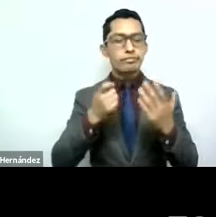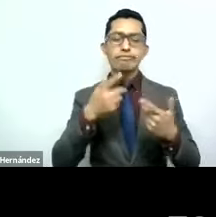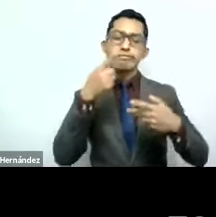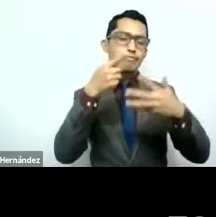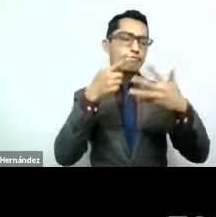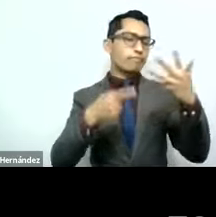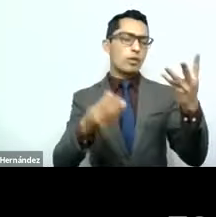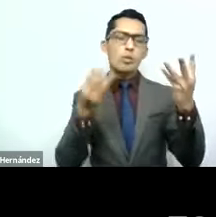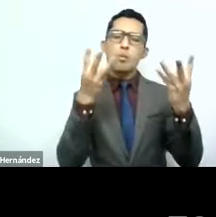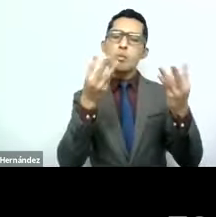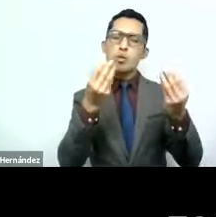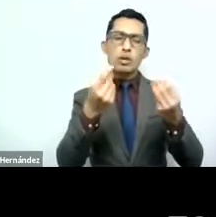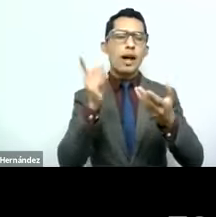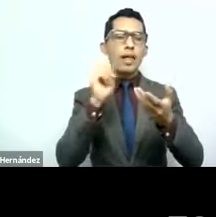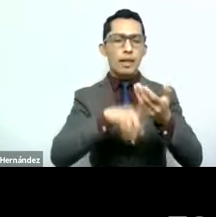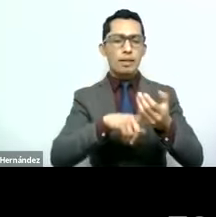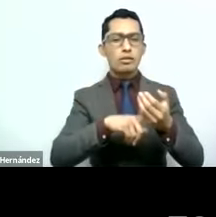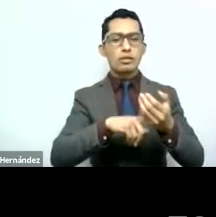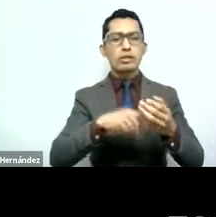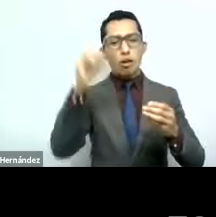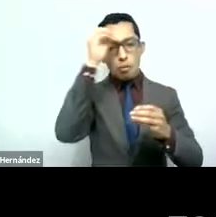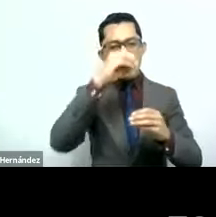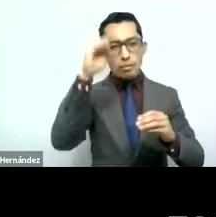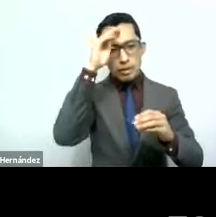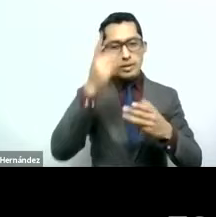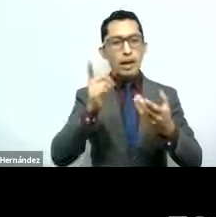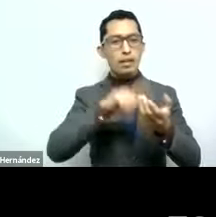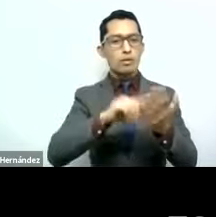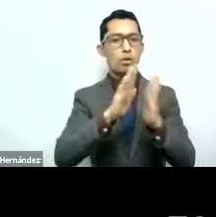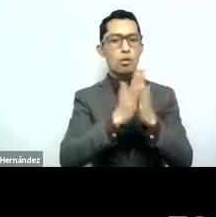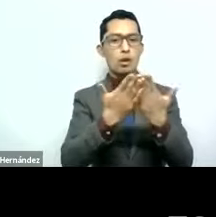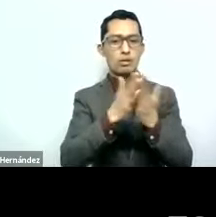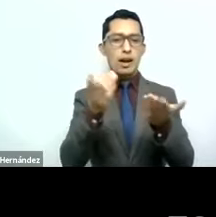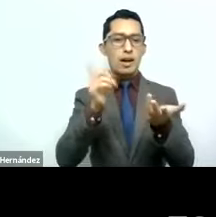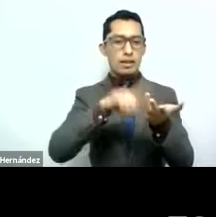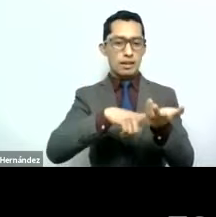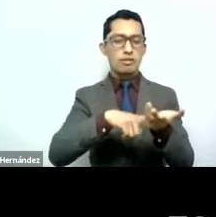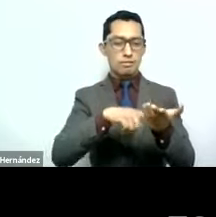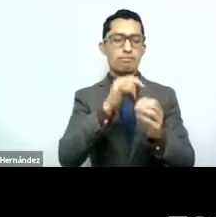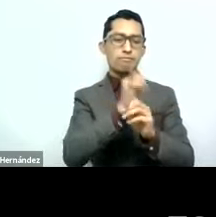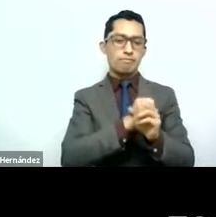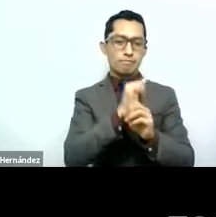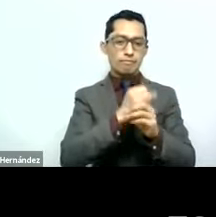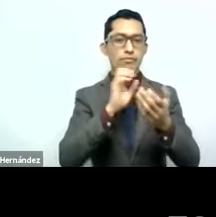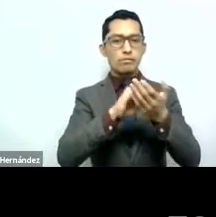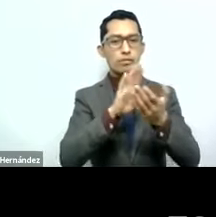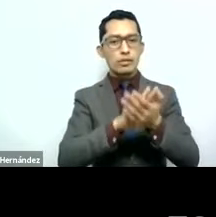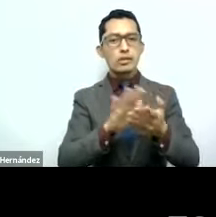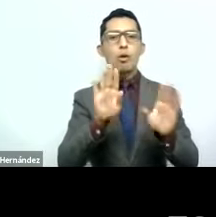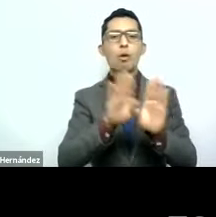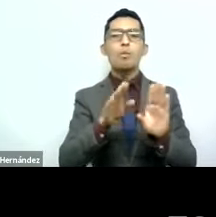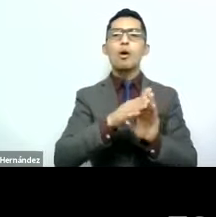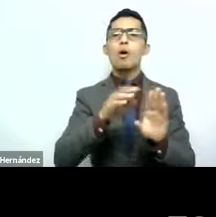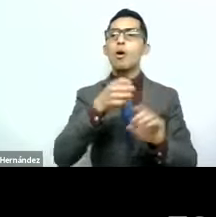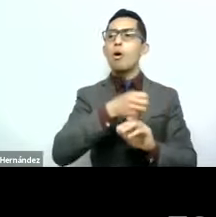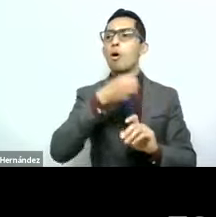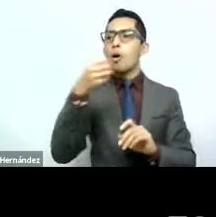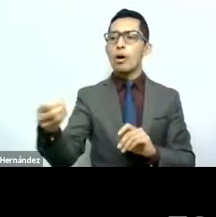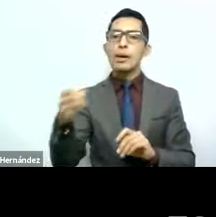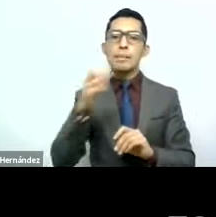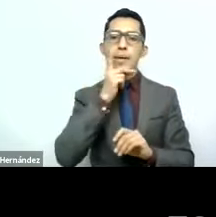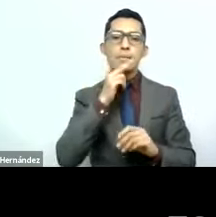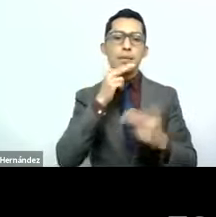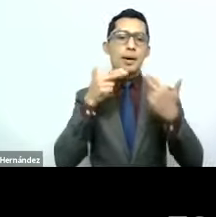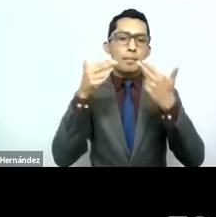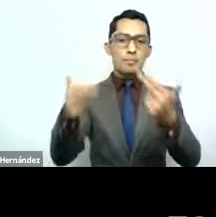hay un montón de otros criterios que desarrolla el cuaderno de jurisprudencia, el orden de los apellidos, la seguridad social de